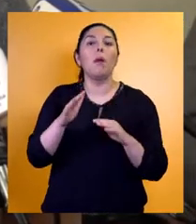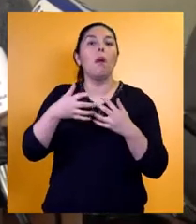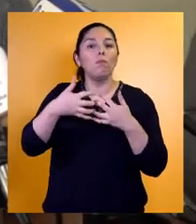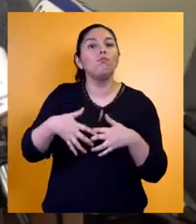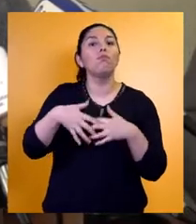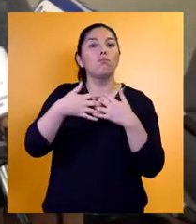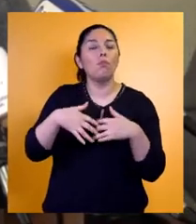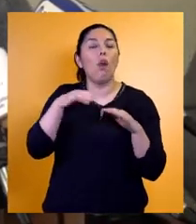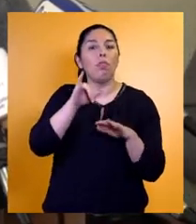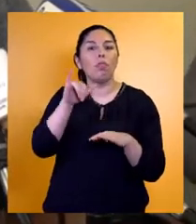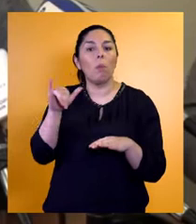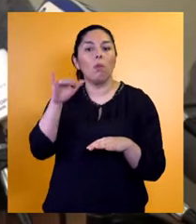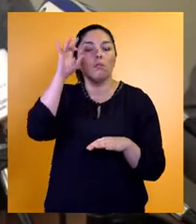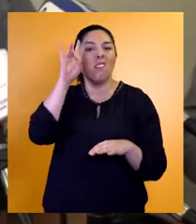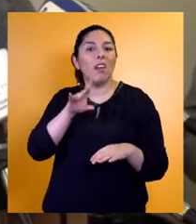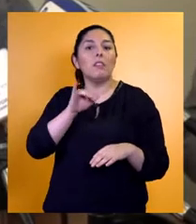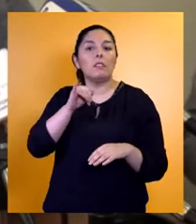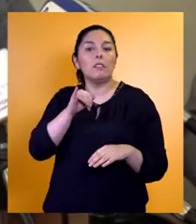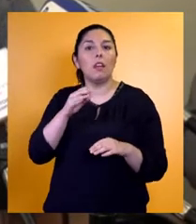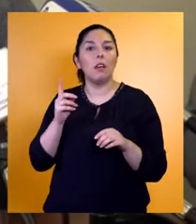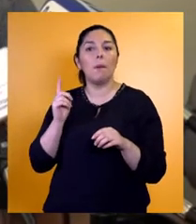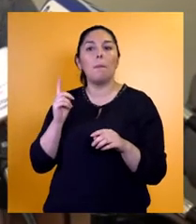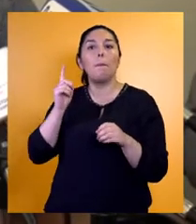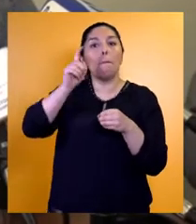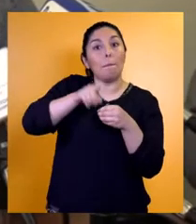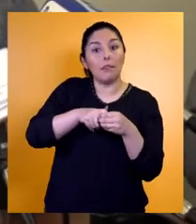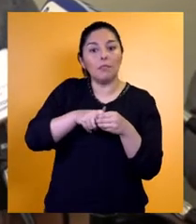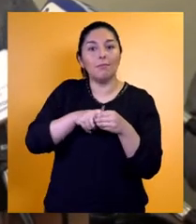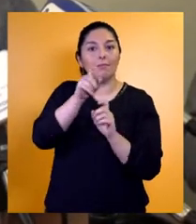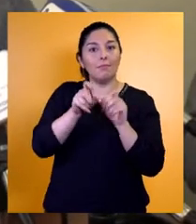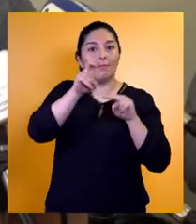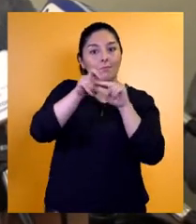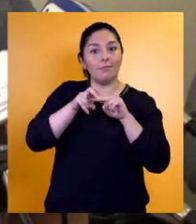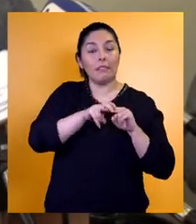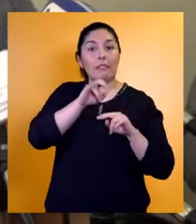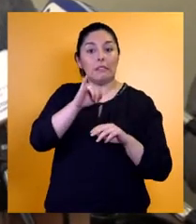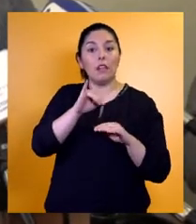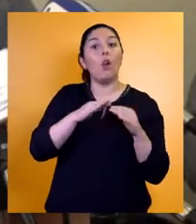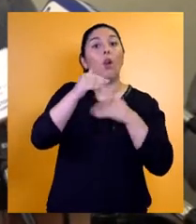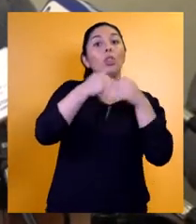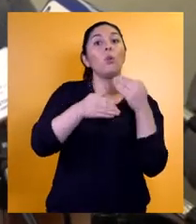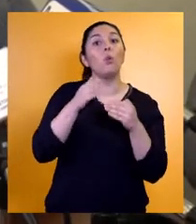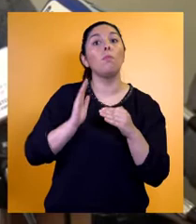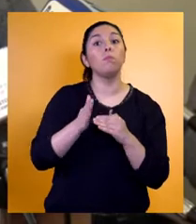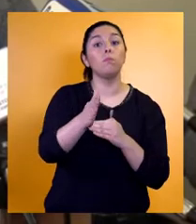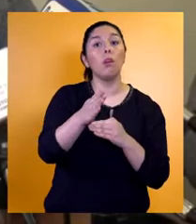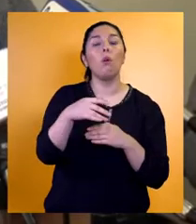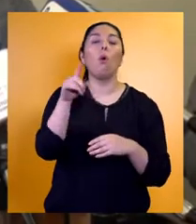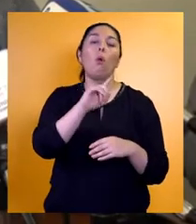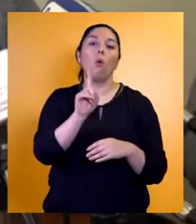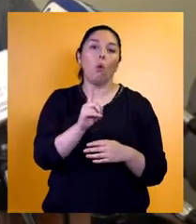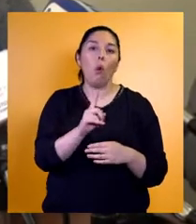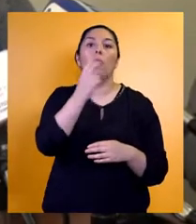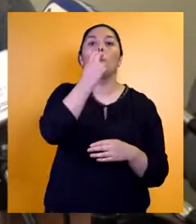para que esto funcione, y si no funciona, va a pasar a dejar de ser una alternativa LASA en cuanto a